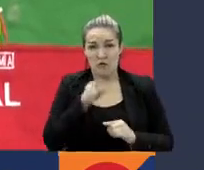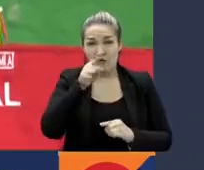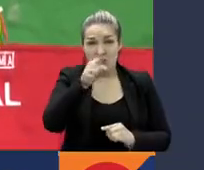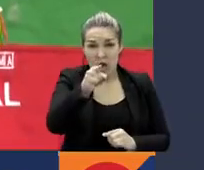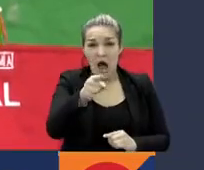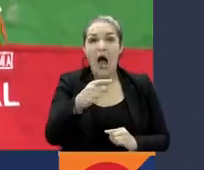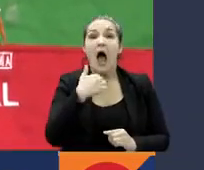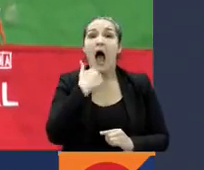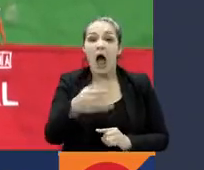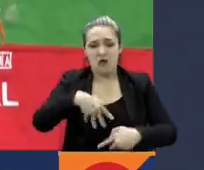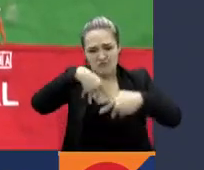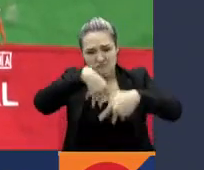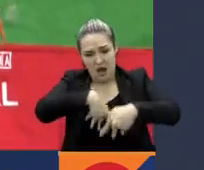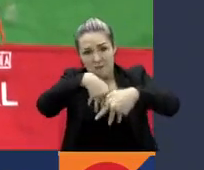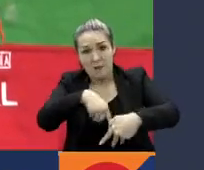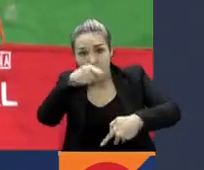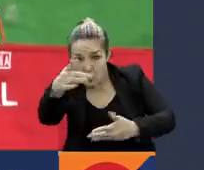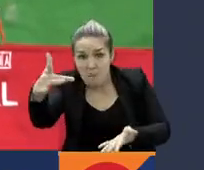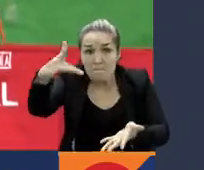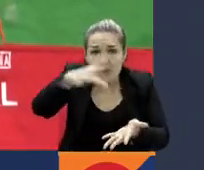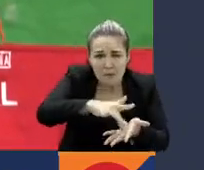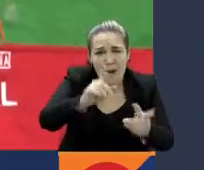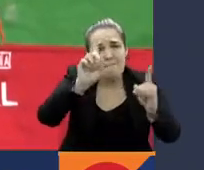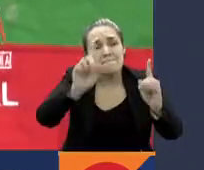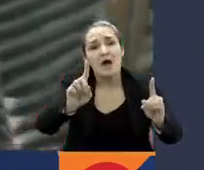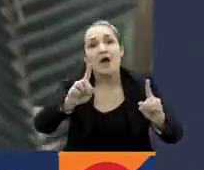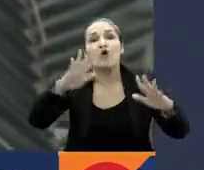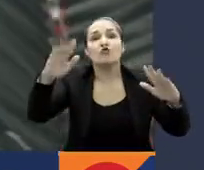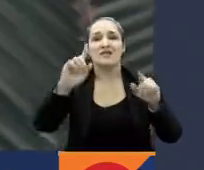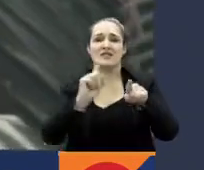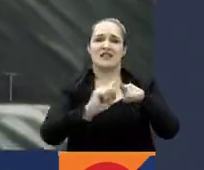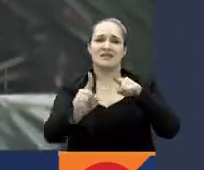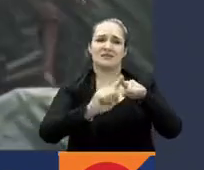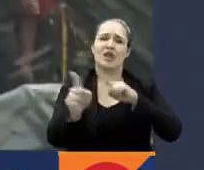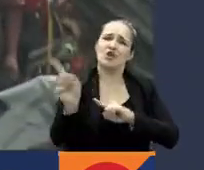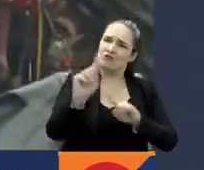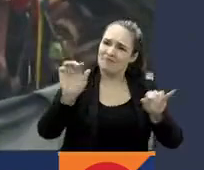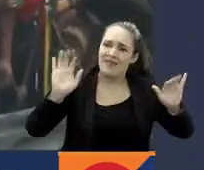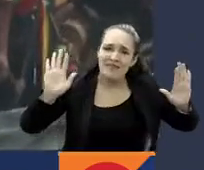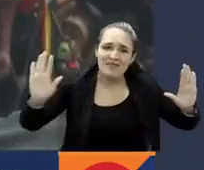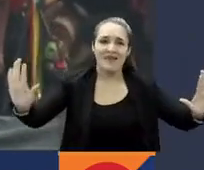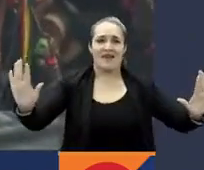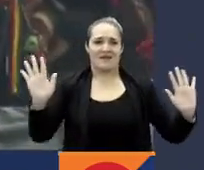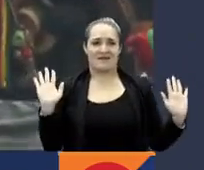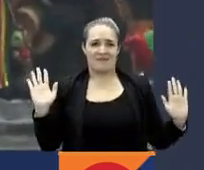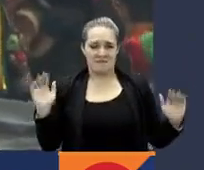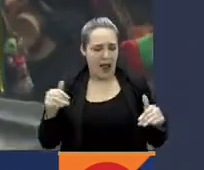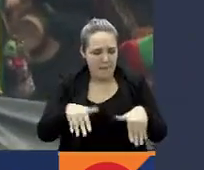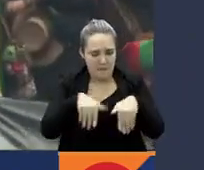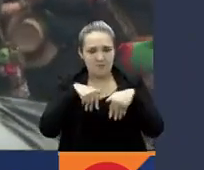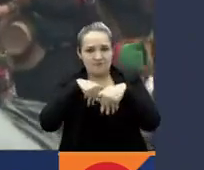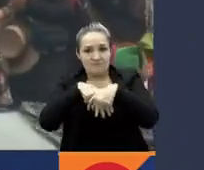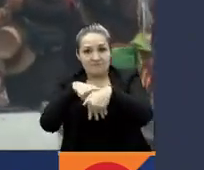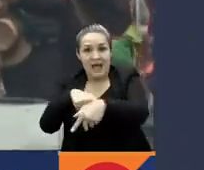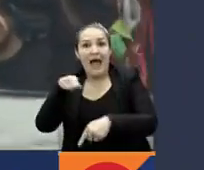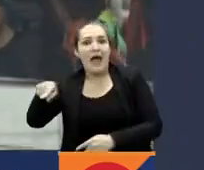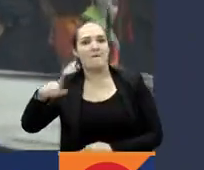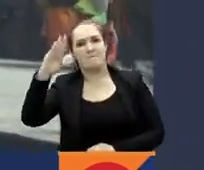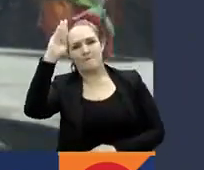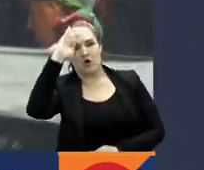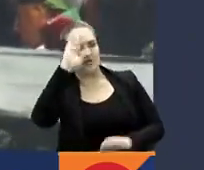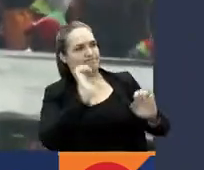van a estar en las protestas que eviten bloquear el sistema de transporte público y de esta manera pues ahí es donde entra la policía poder